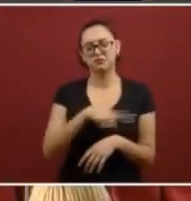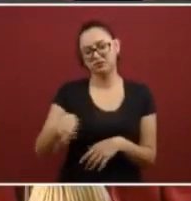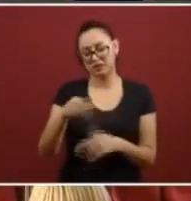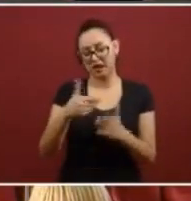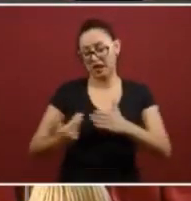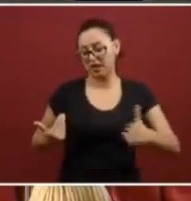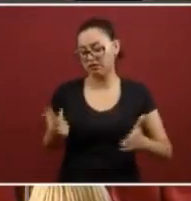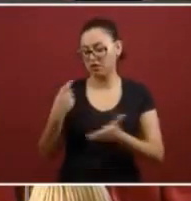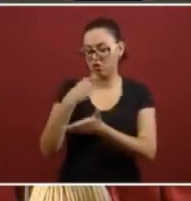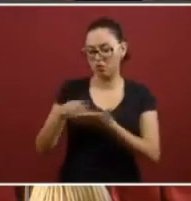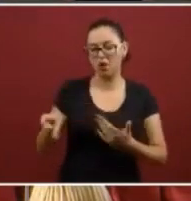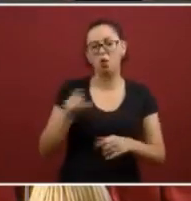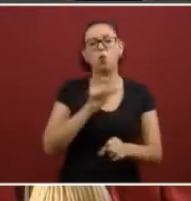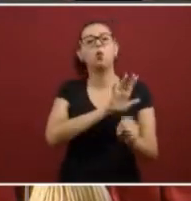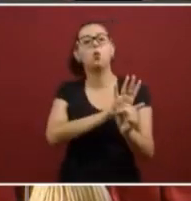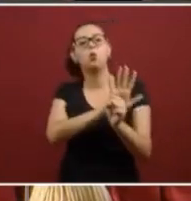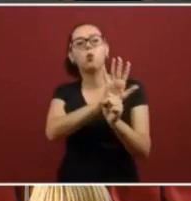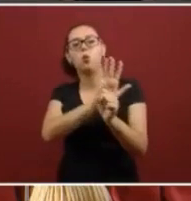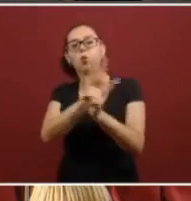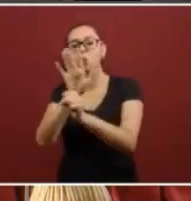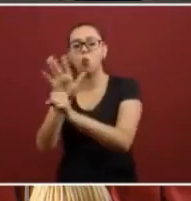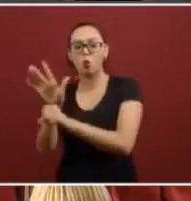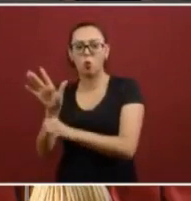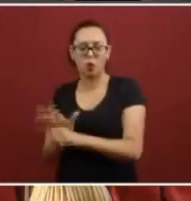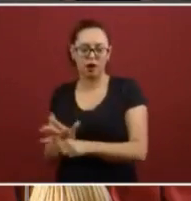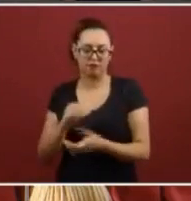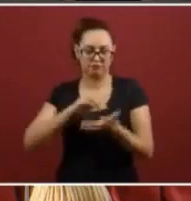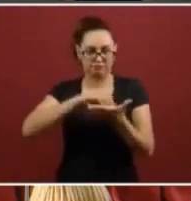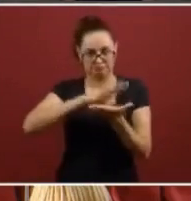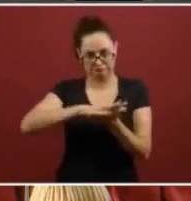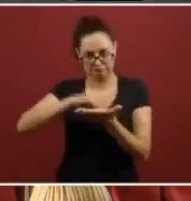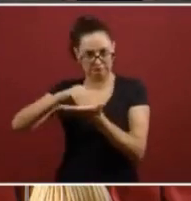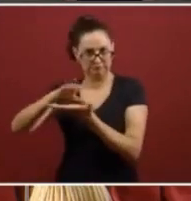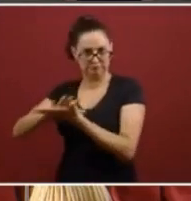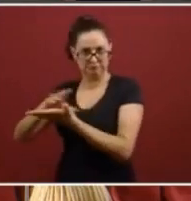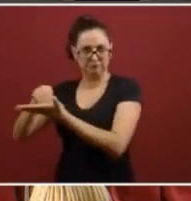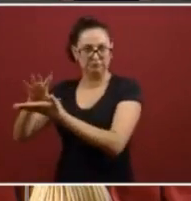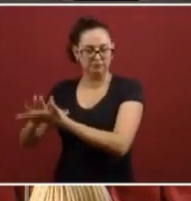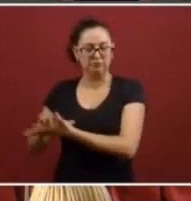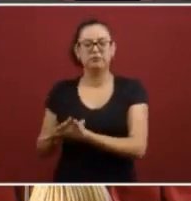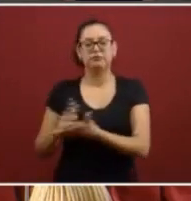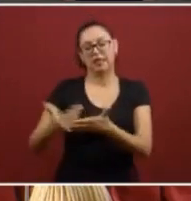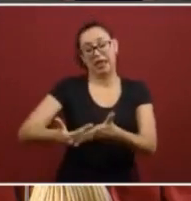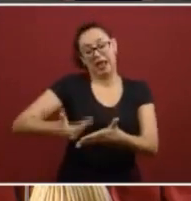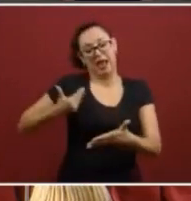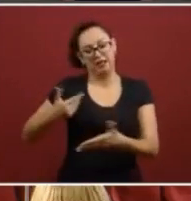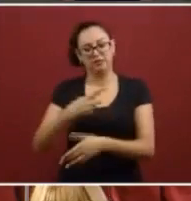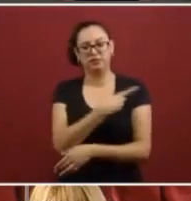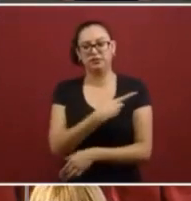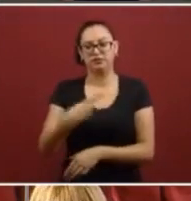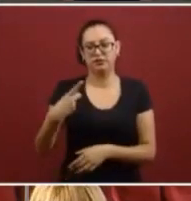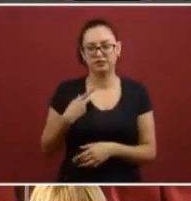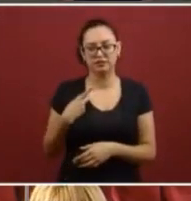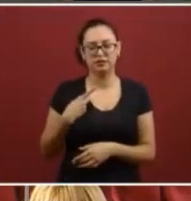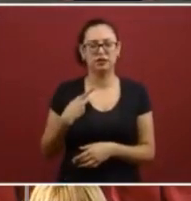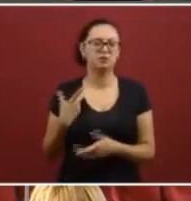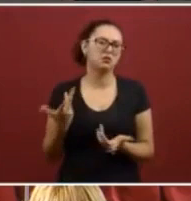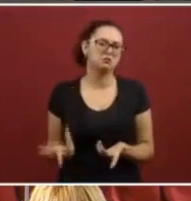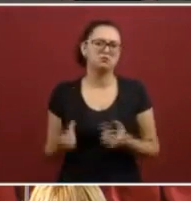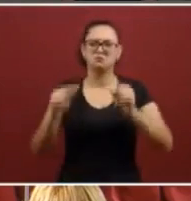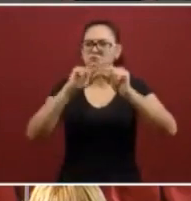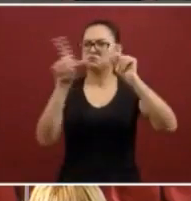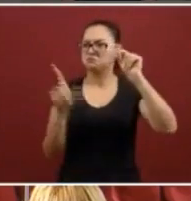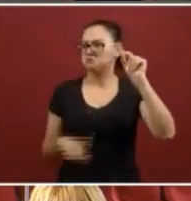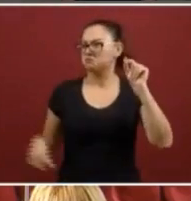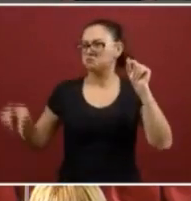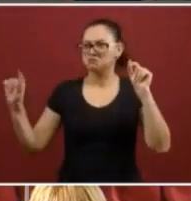compra. Estas bases de compra la pueden So anyway, they're showing what comprar vehicles en will be 5,000 sold. puntos en todo el país.